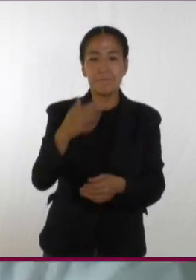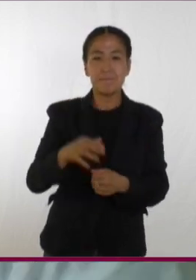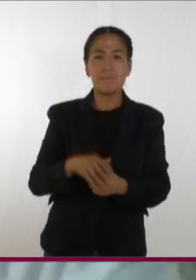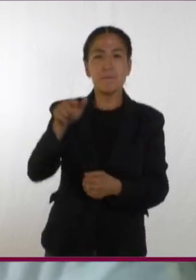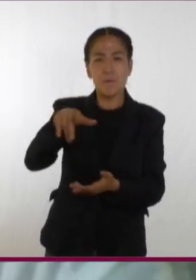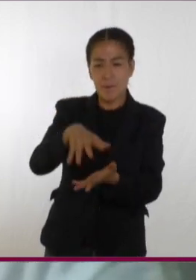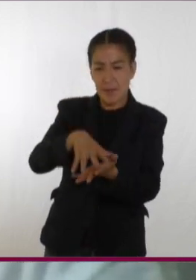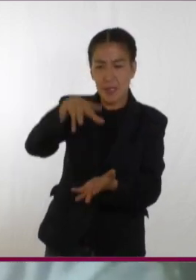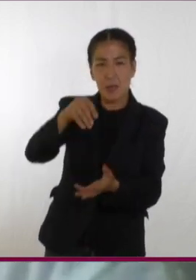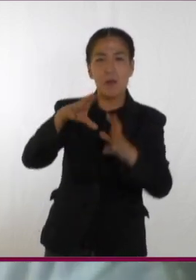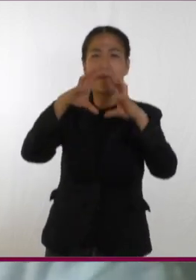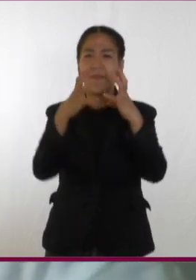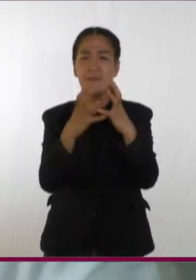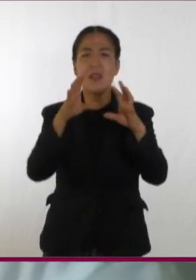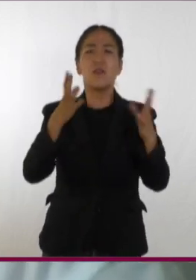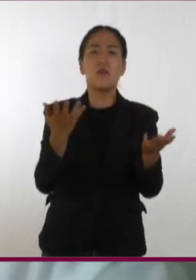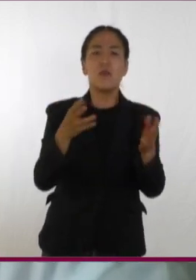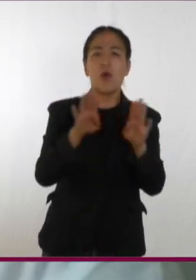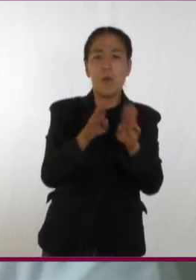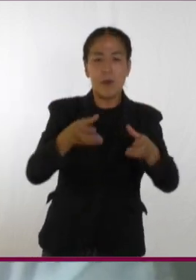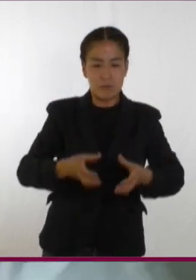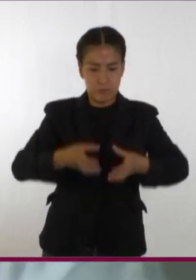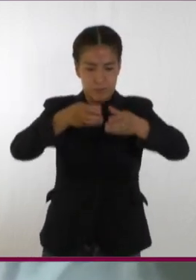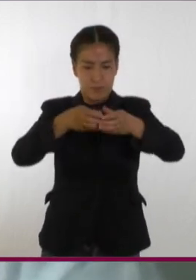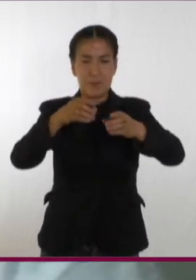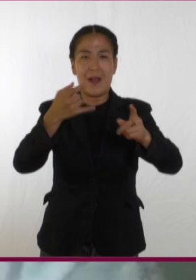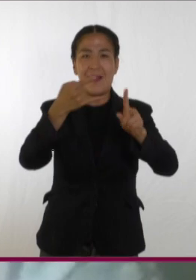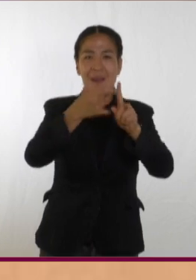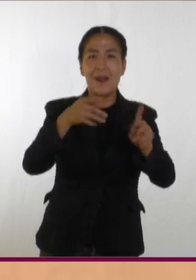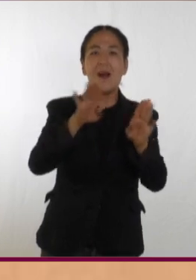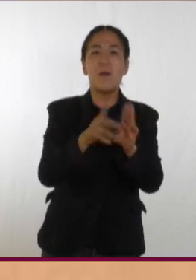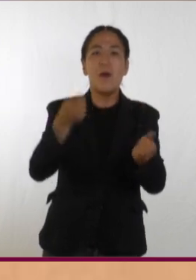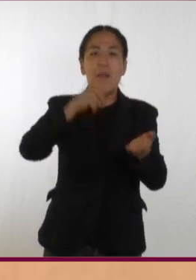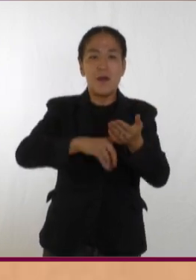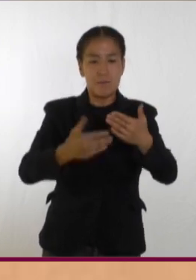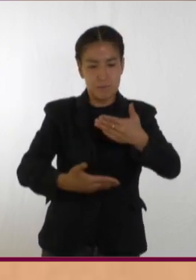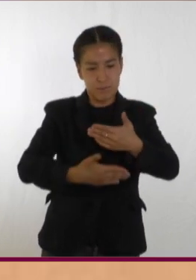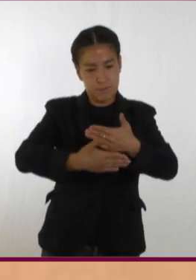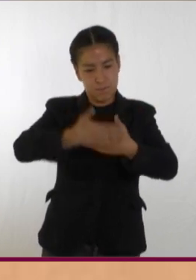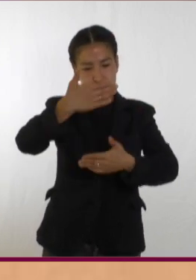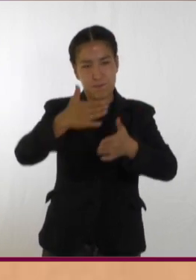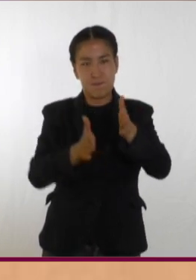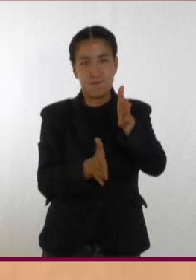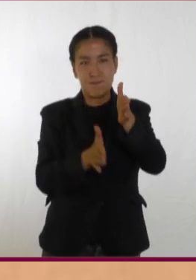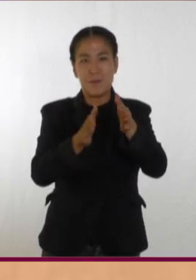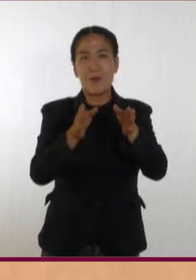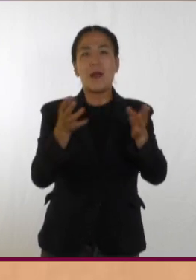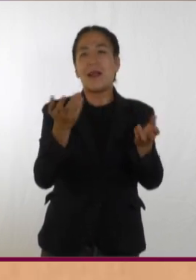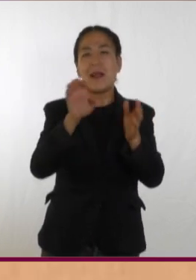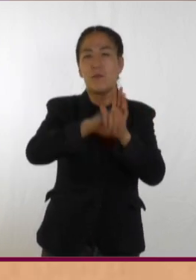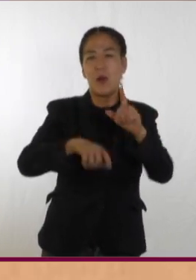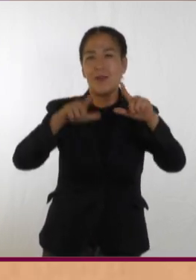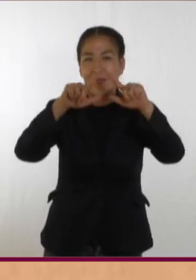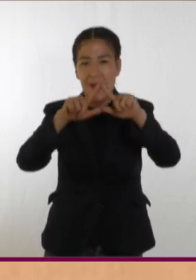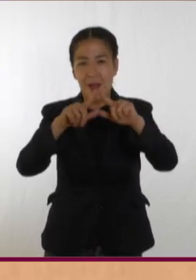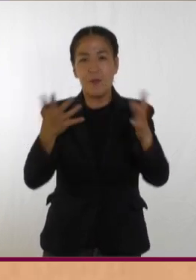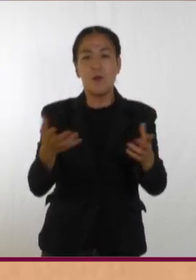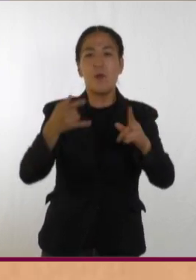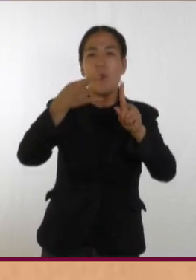general, fíjate qué bueno que lo menciones, en geometría son áreas de figuras, ¿no? Figuras que tienen líneas rectas,